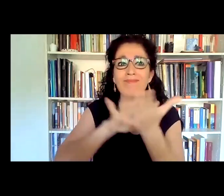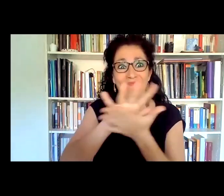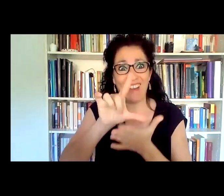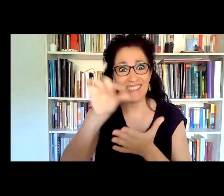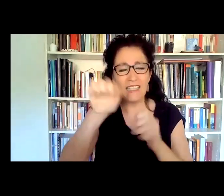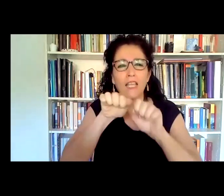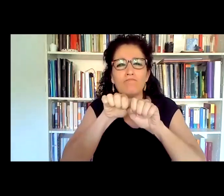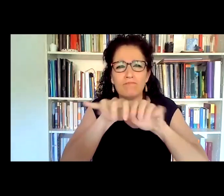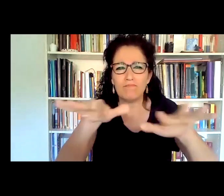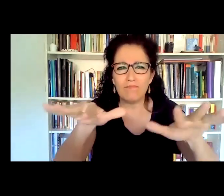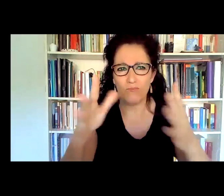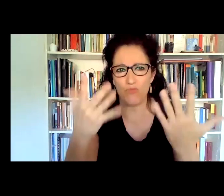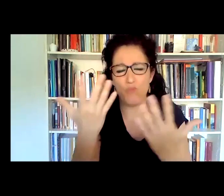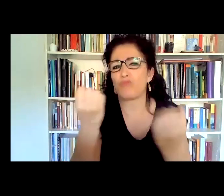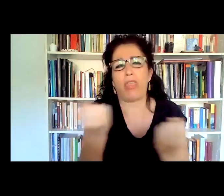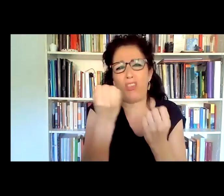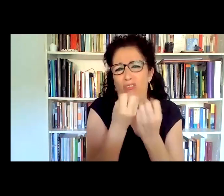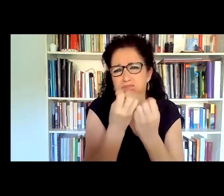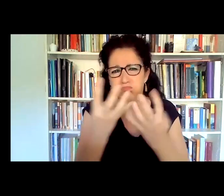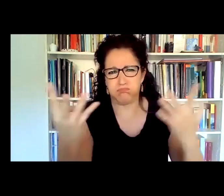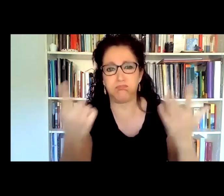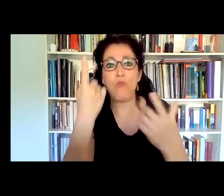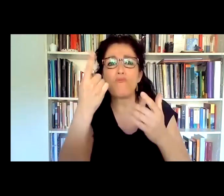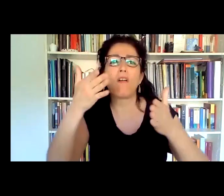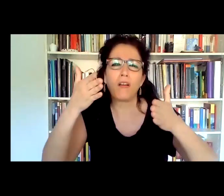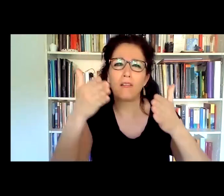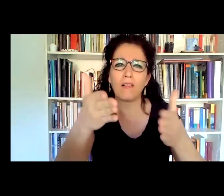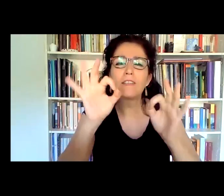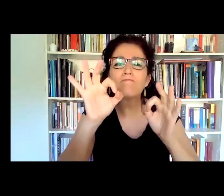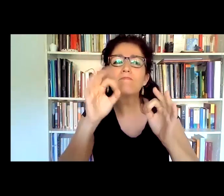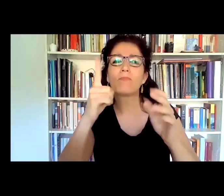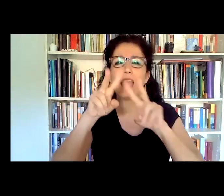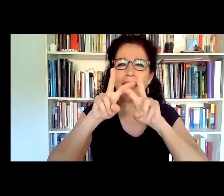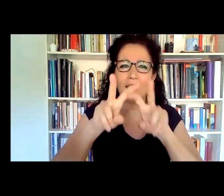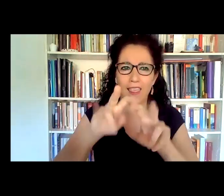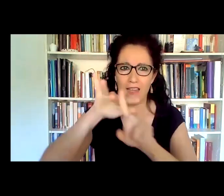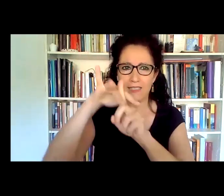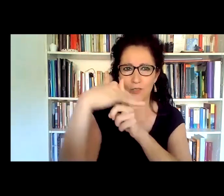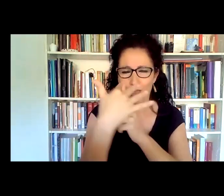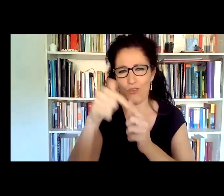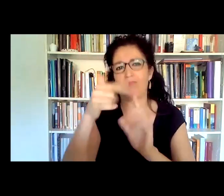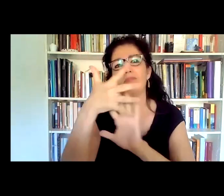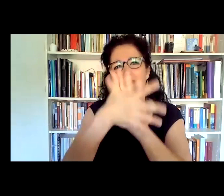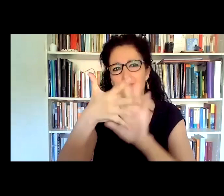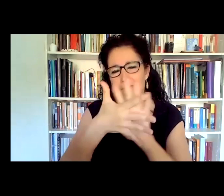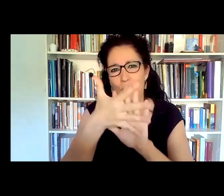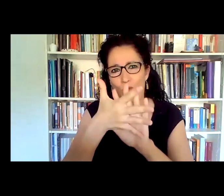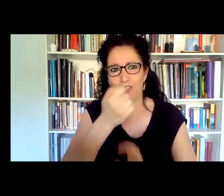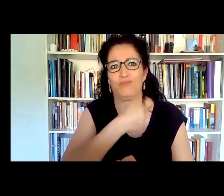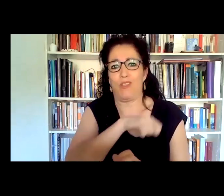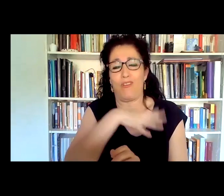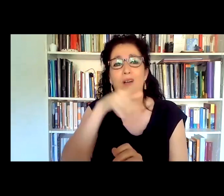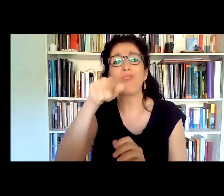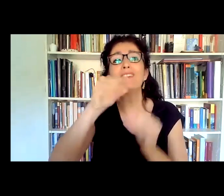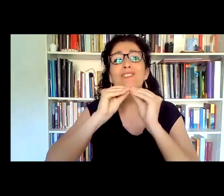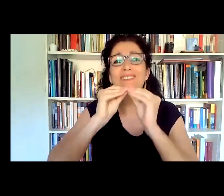obligación reflexionar sobre la lengua de signos española y su transmisión en diversas acciones, y una de ellas es en